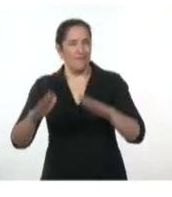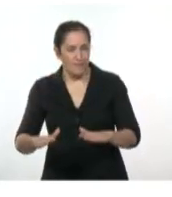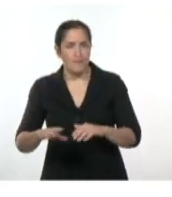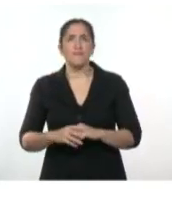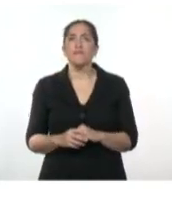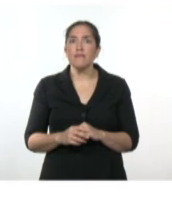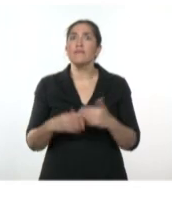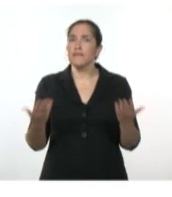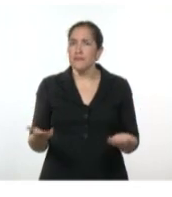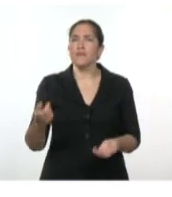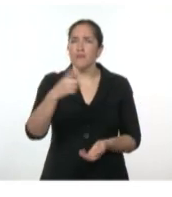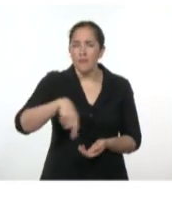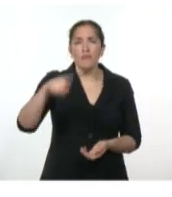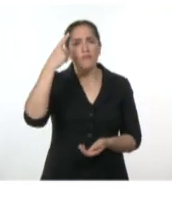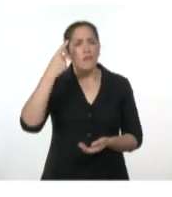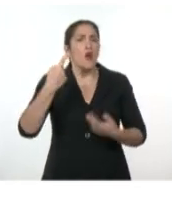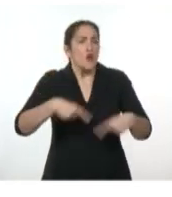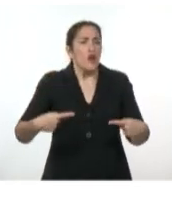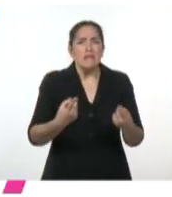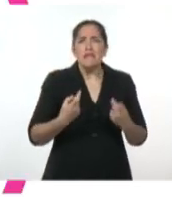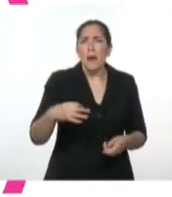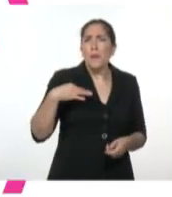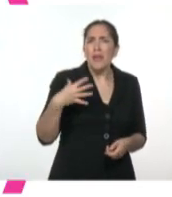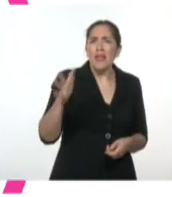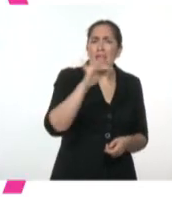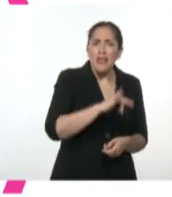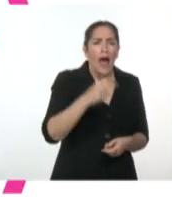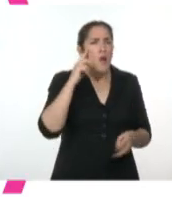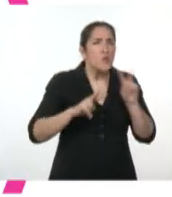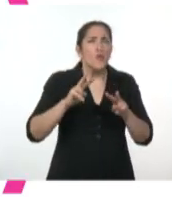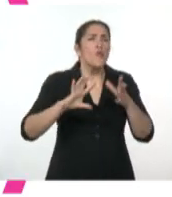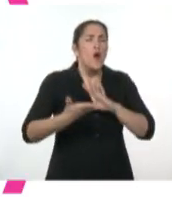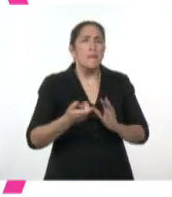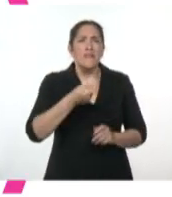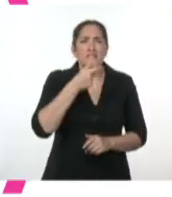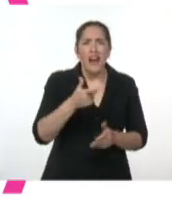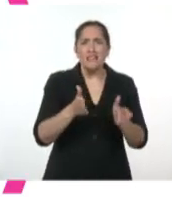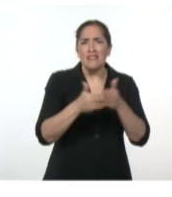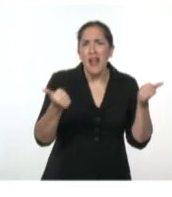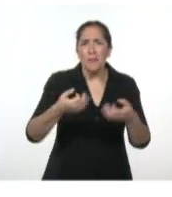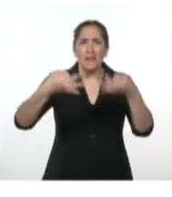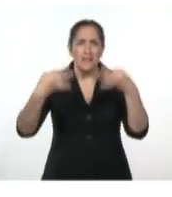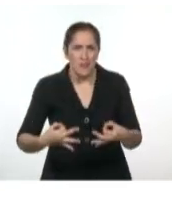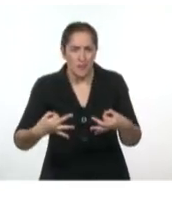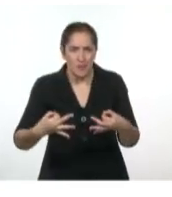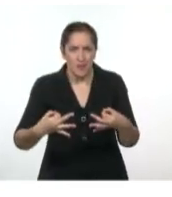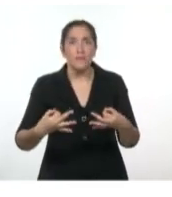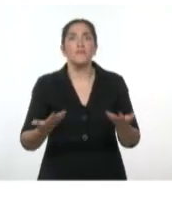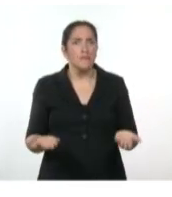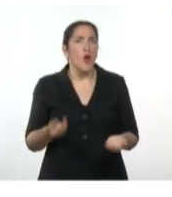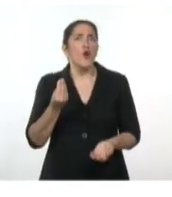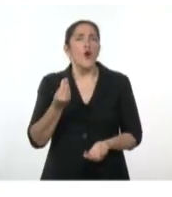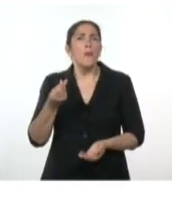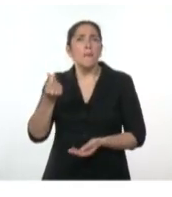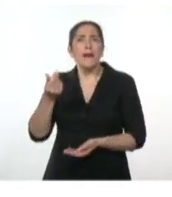eso, es bueno hacer las operaciones de la vida cotidiana de la forma más fácil, rápida y segura posible. ¿Cómo extraer dinero